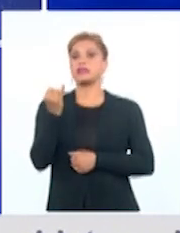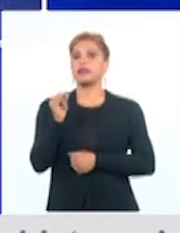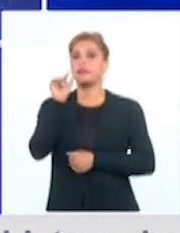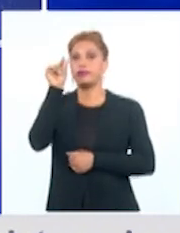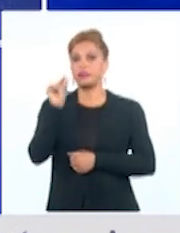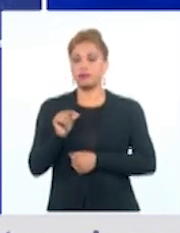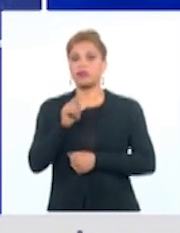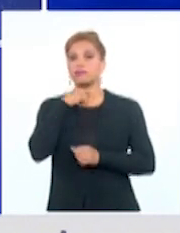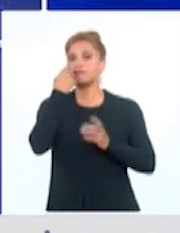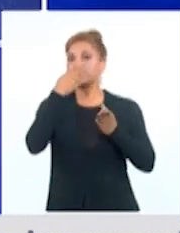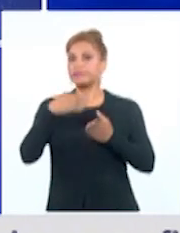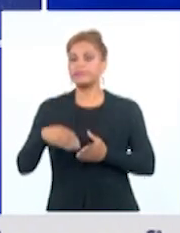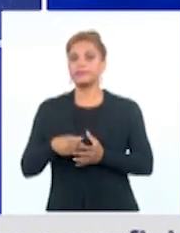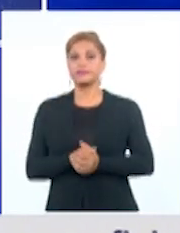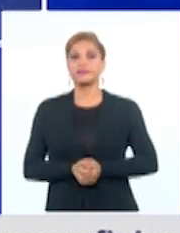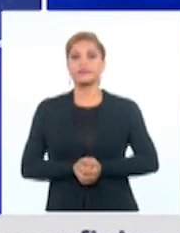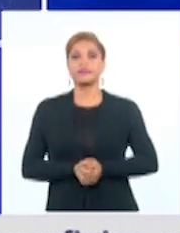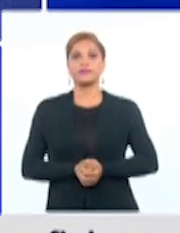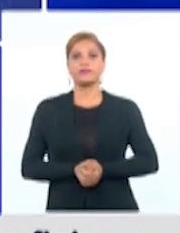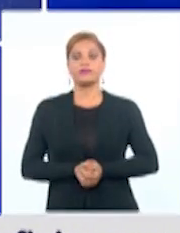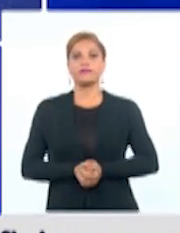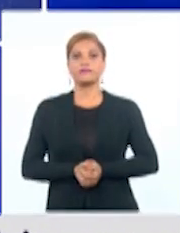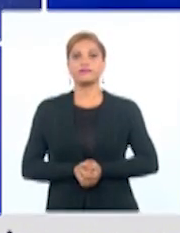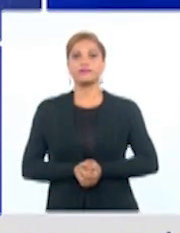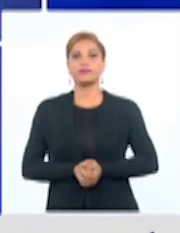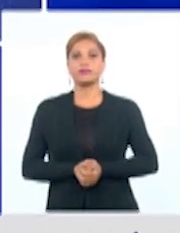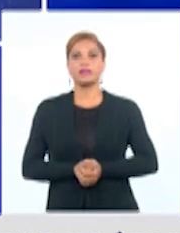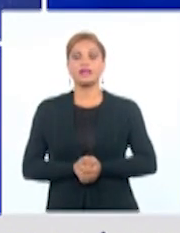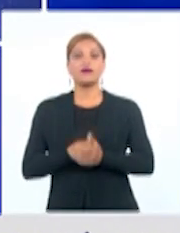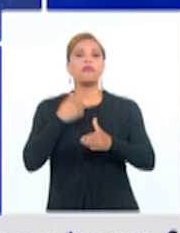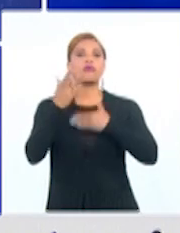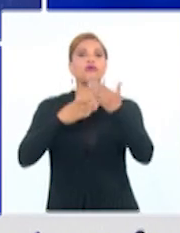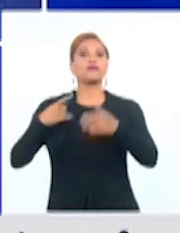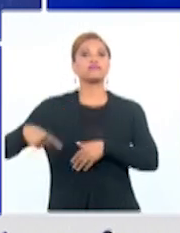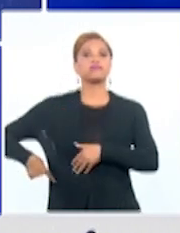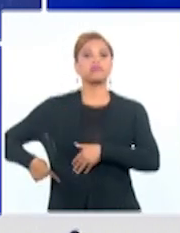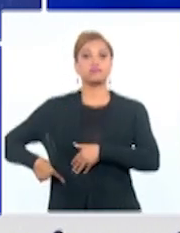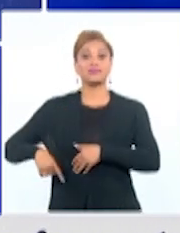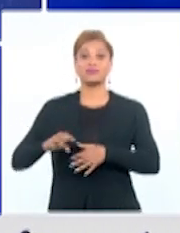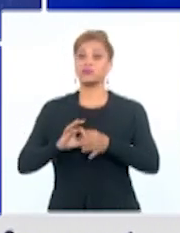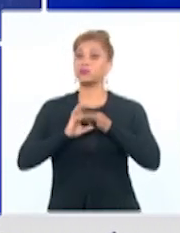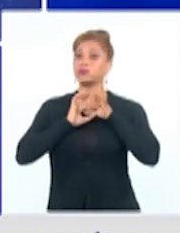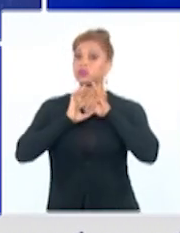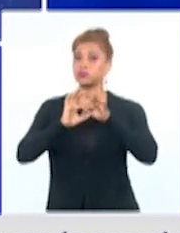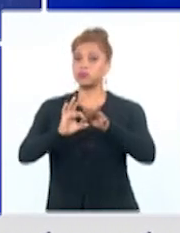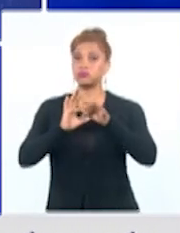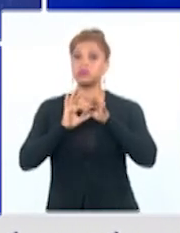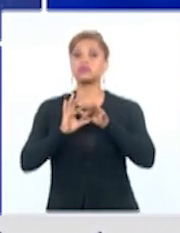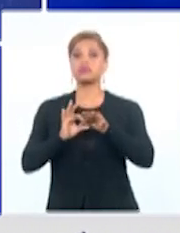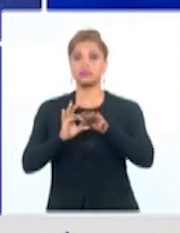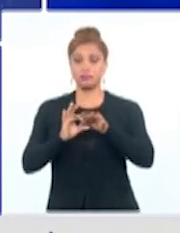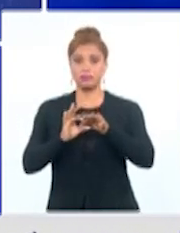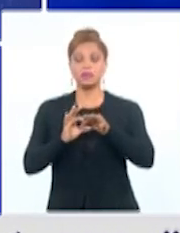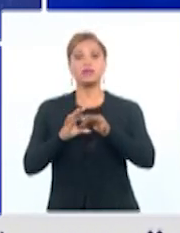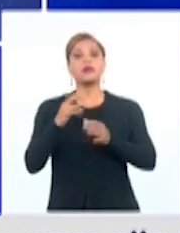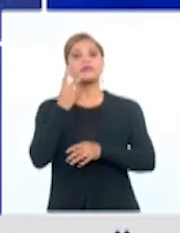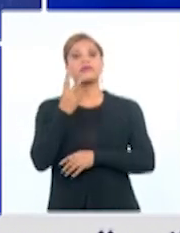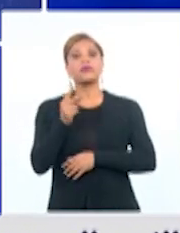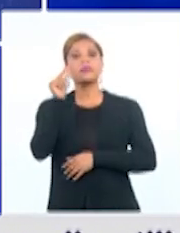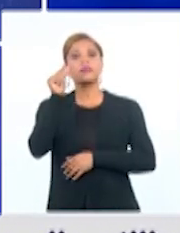fallecidos, la insuficiencia renal crónica, 2 de los